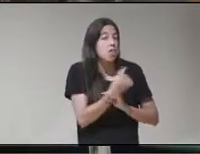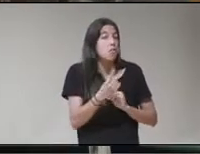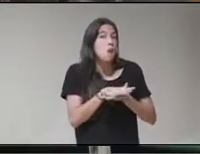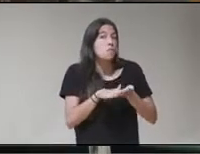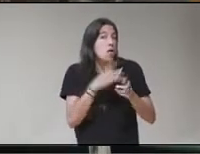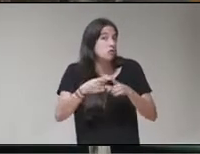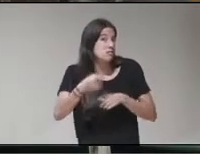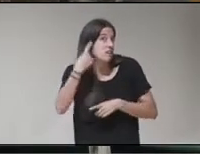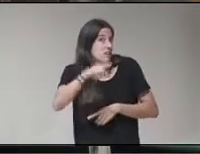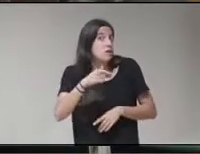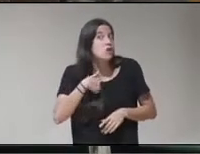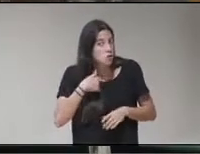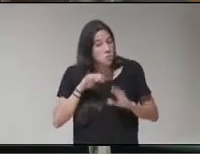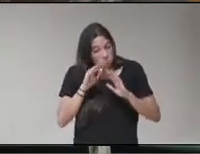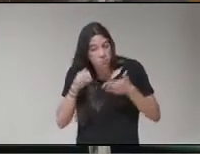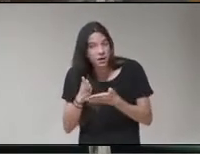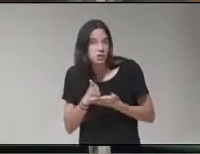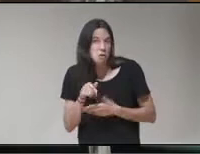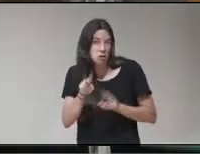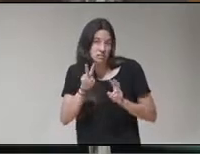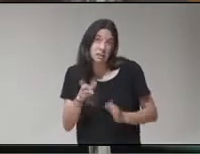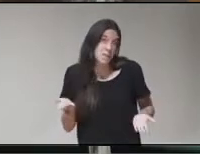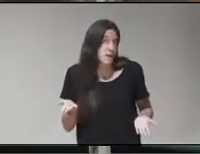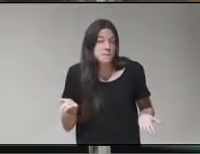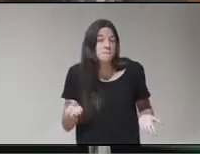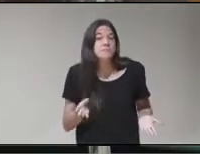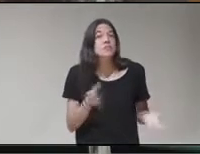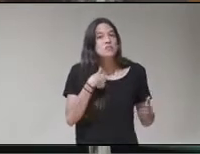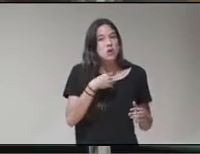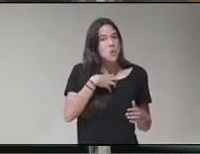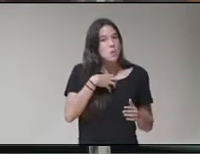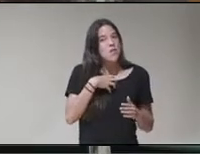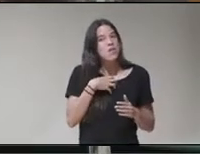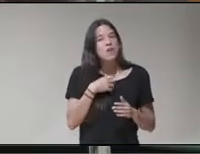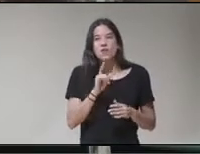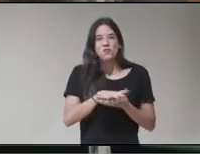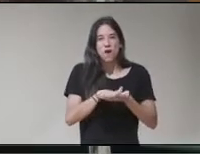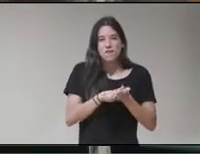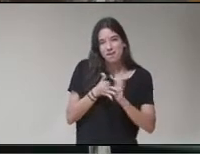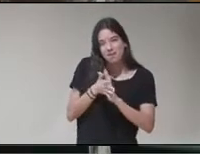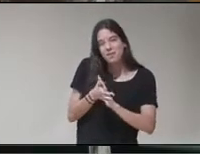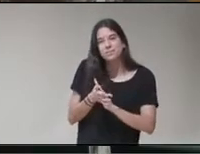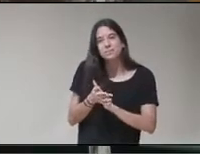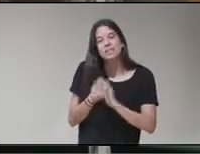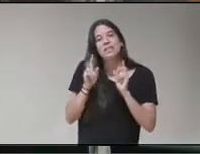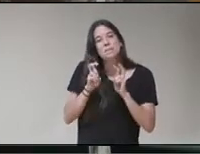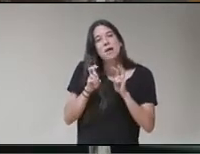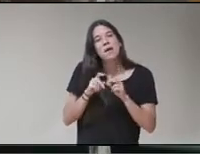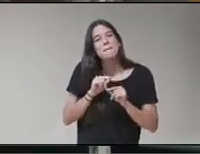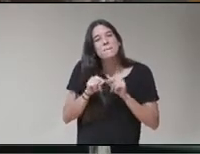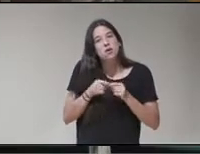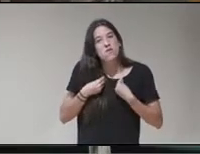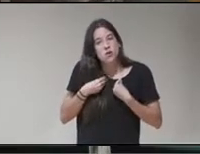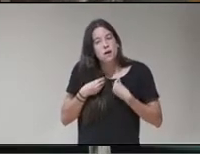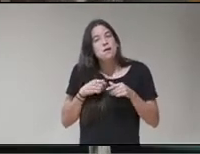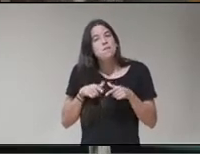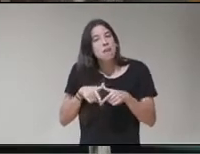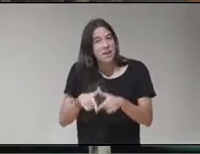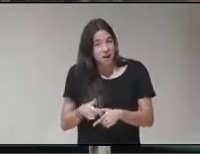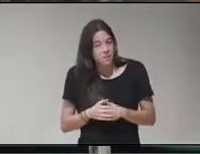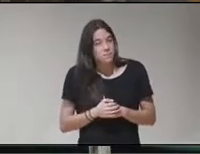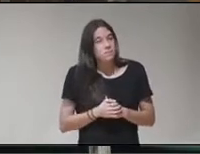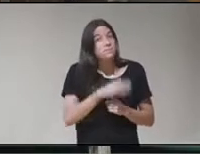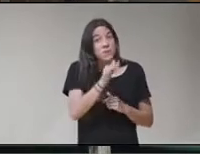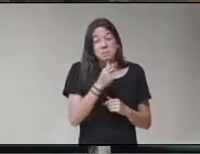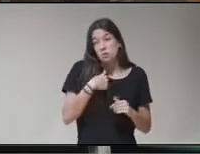yo he trabajado en microbiota vaginal. Por lo tanto, no podía dejar de hablar un poquito de ella y además os voy a proponer